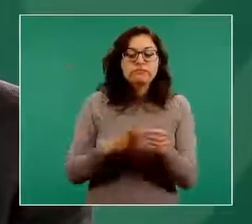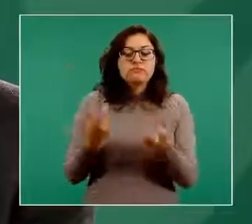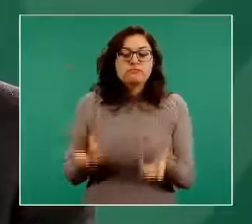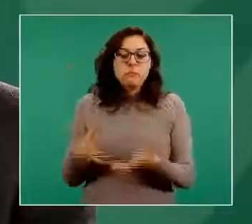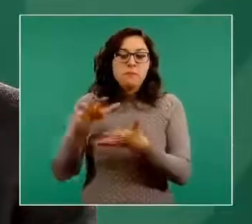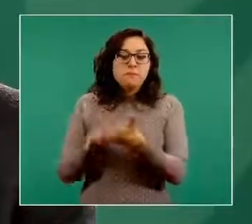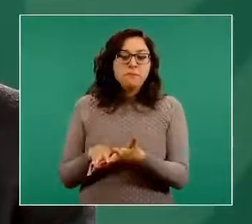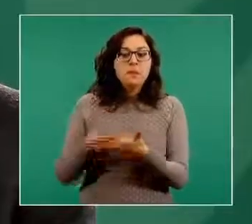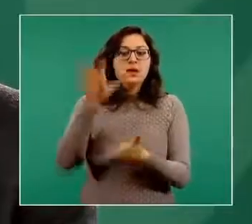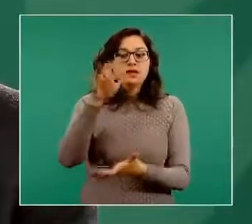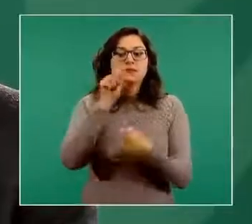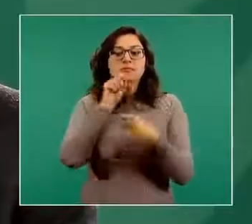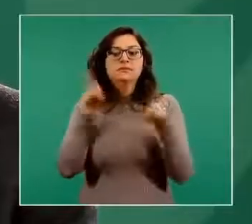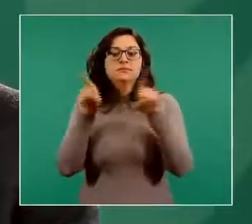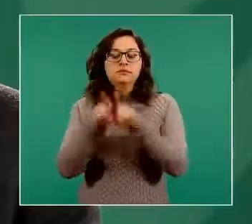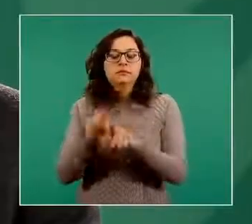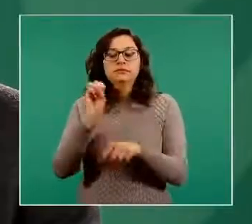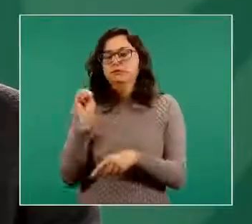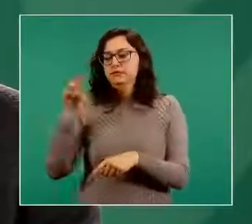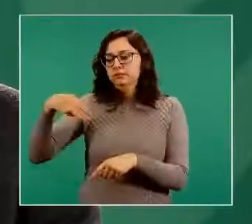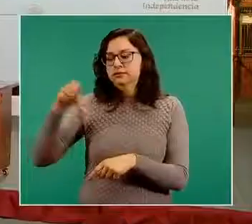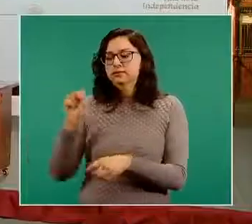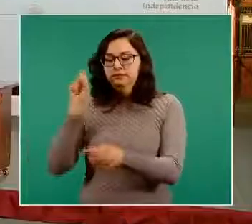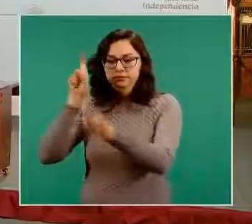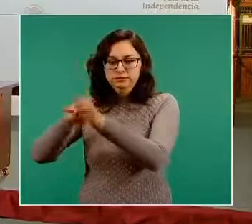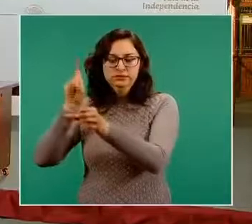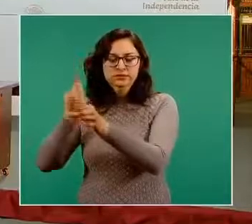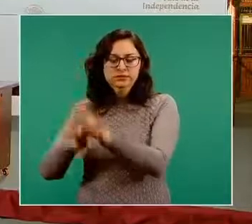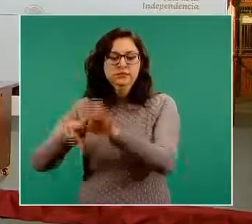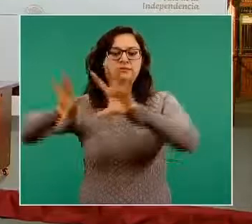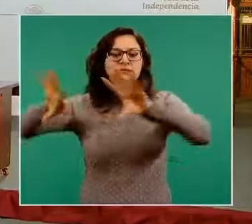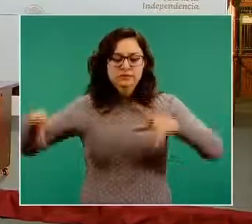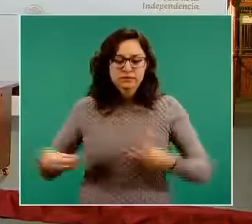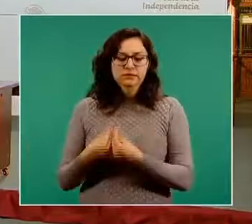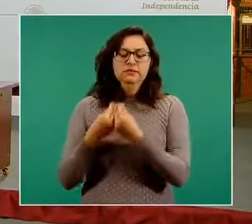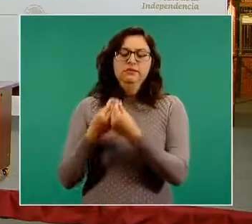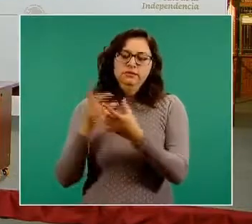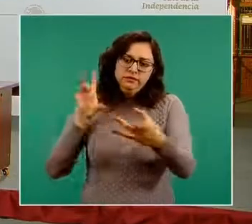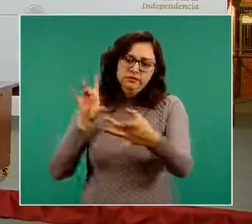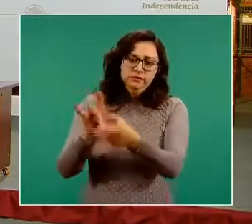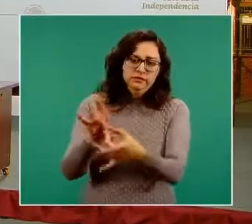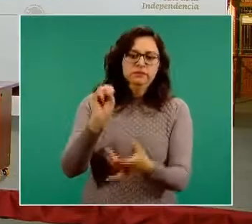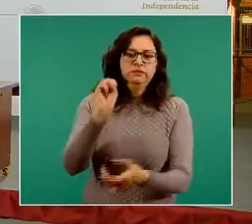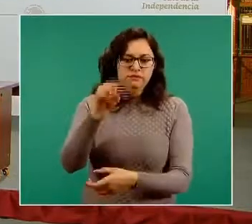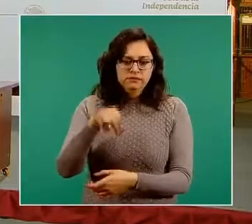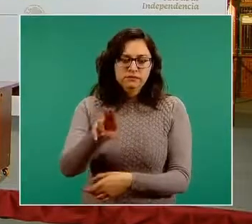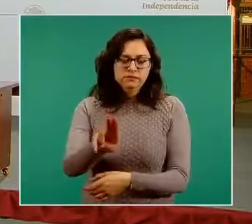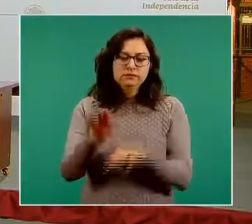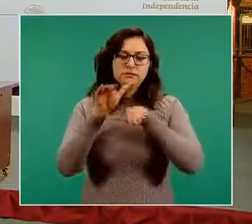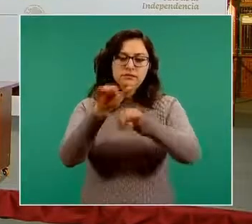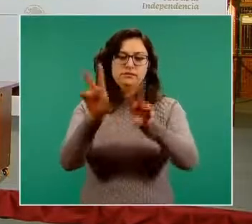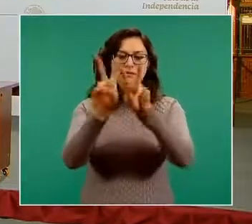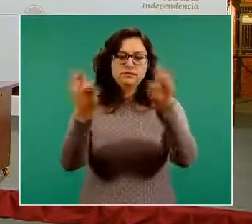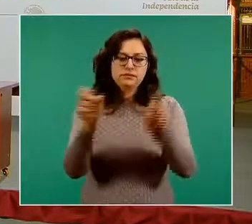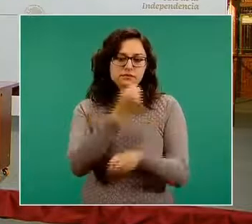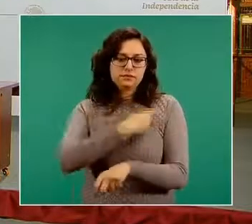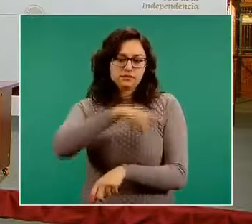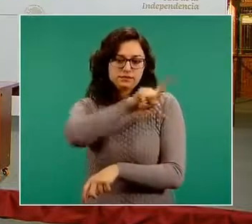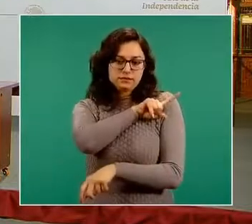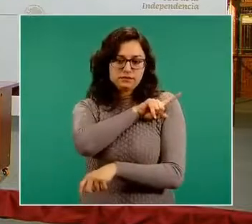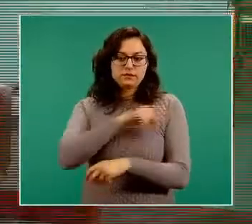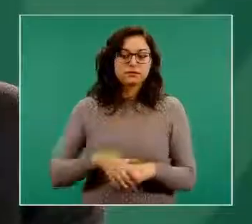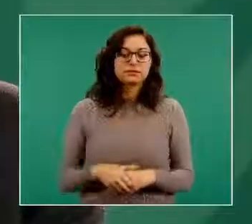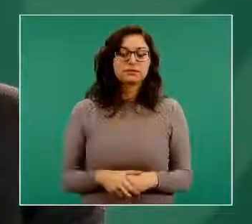de ellos miembros también de la Organización Mundial de la Salud, que a su vez es la agencia especializada en salud de la Organización de